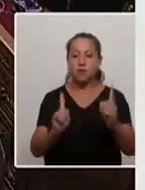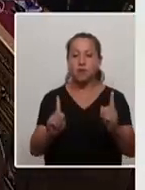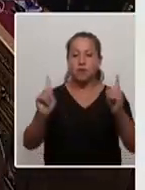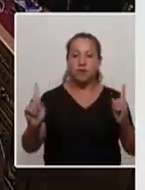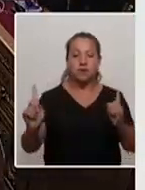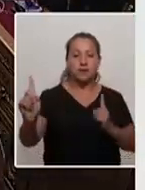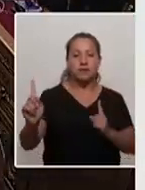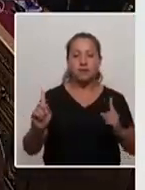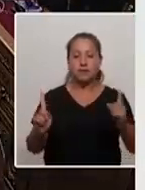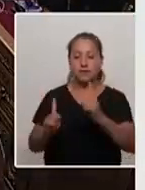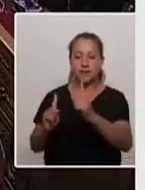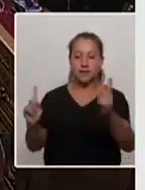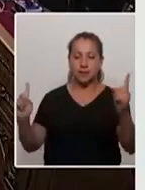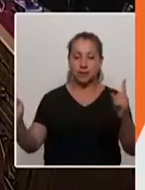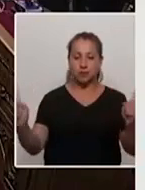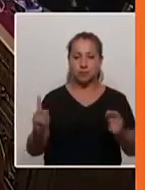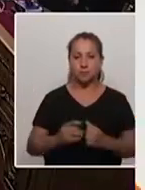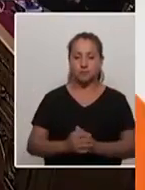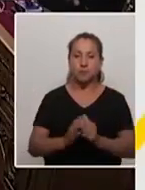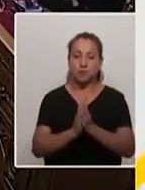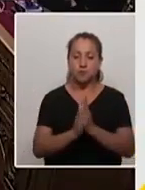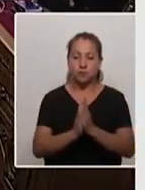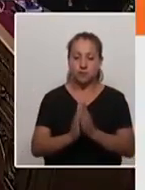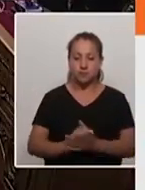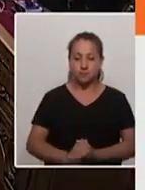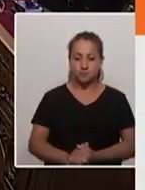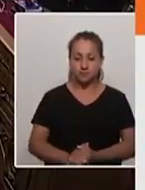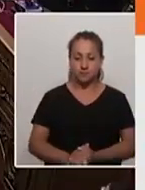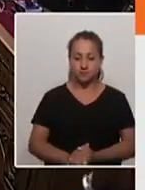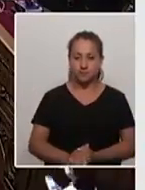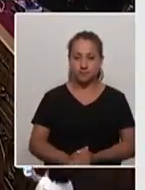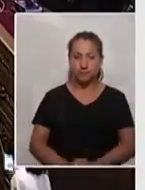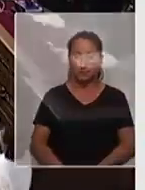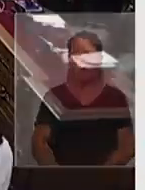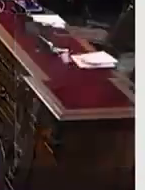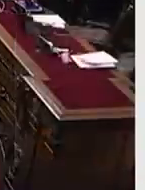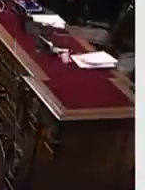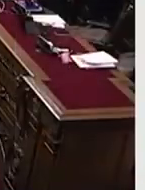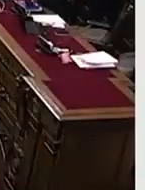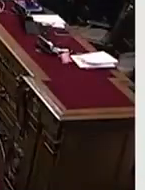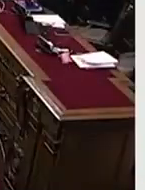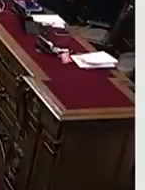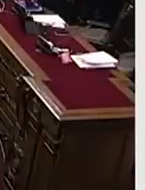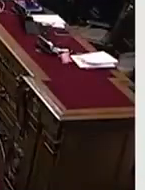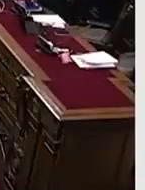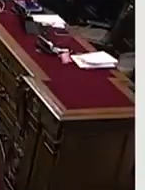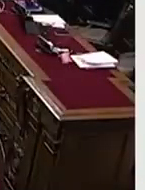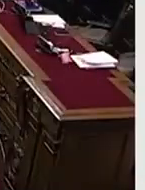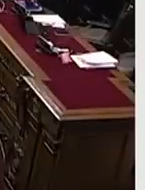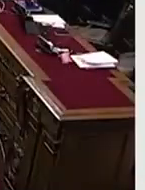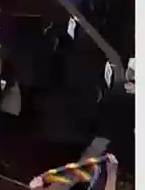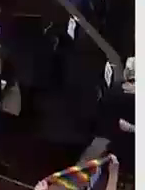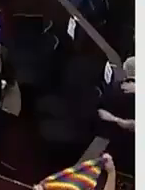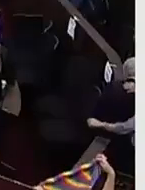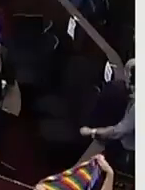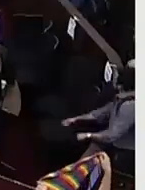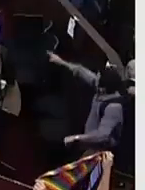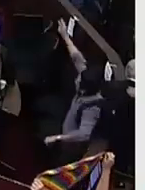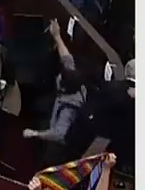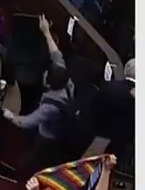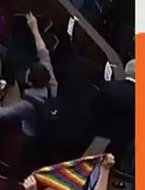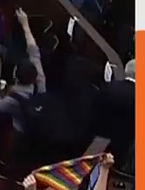están manifestadas en la norma, sino más bien tiene que ver con que la forma de organizar el trabajo es mejor. Perfecto, como los principios. Otra parte de tu trabajo hacía precisamente explicar a